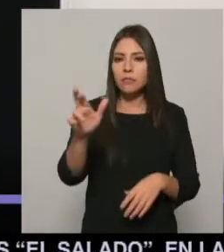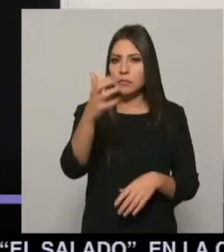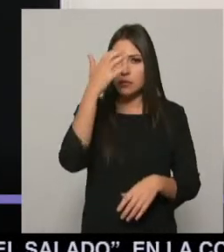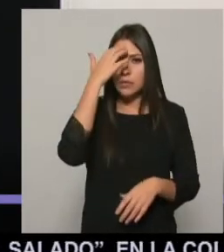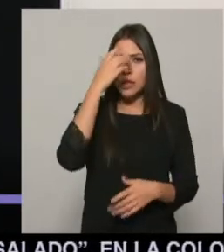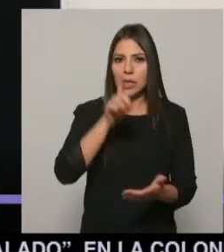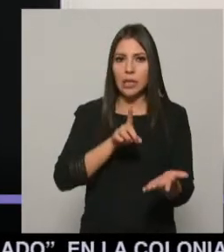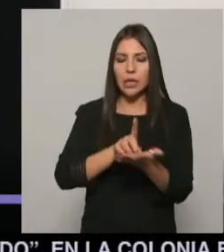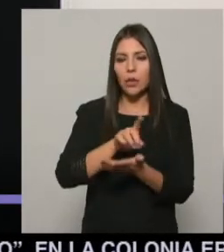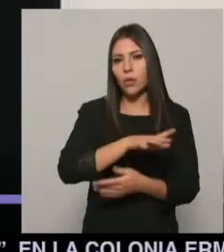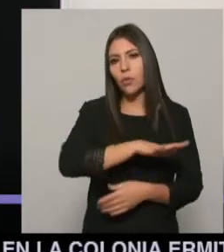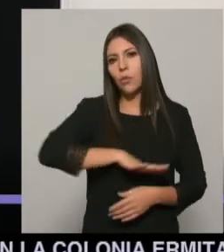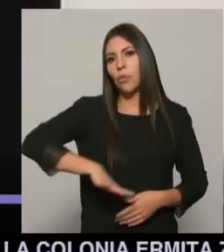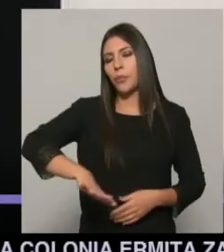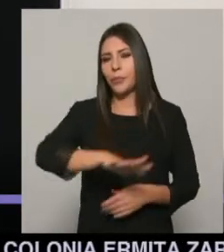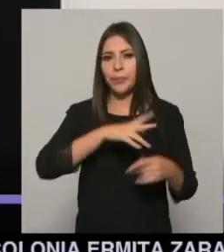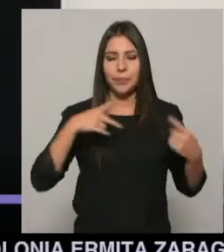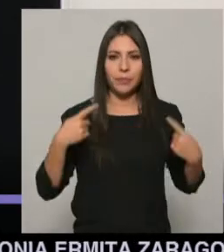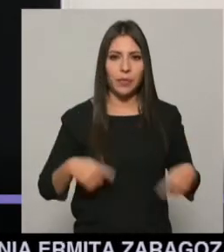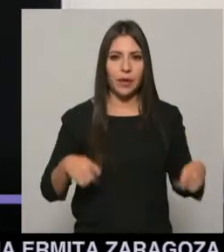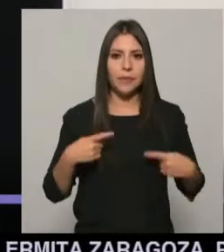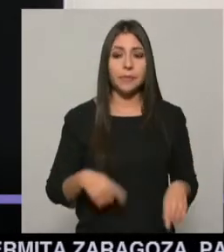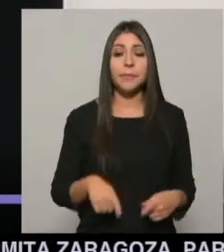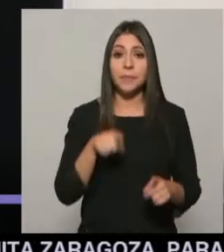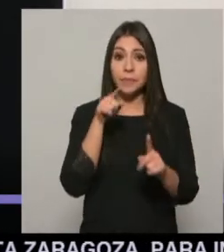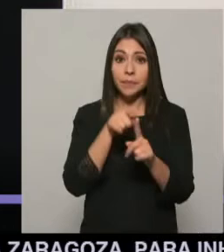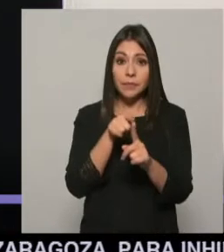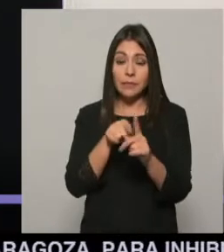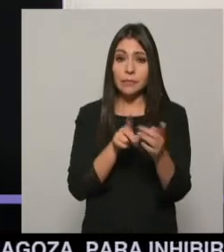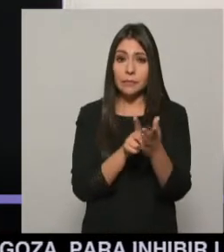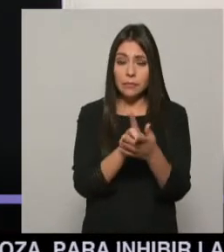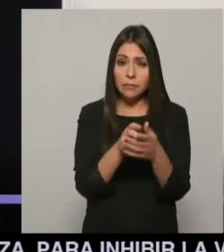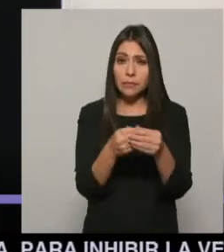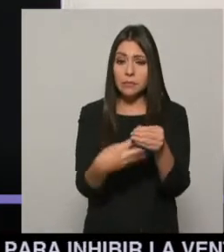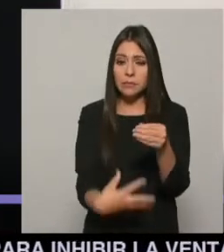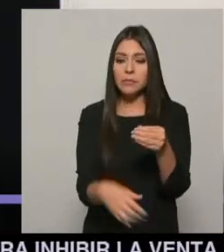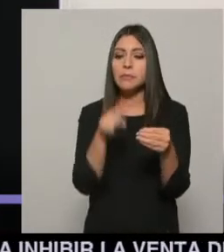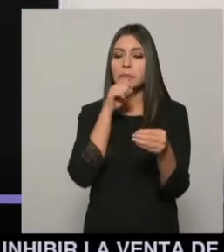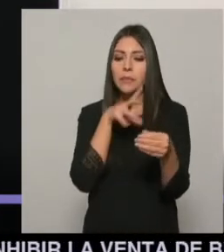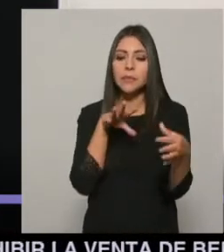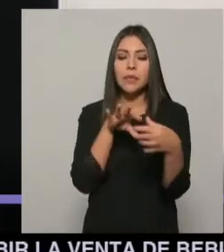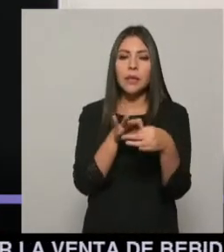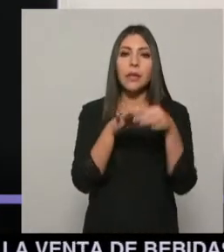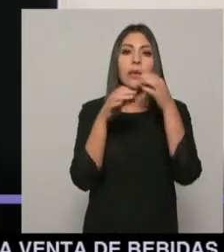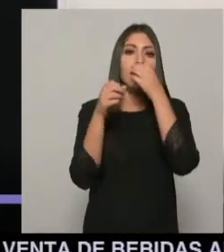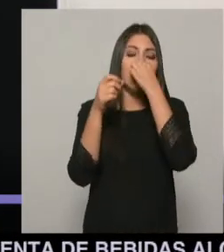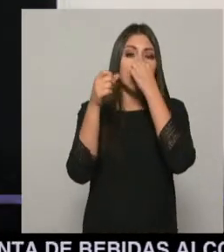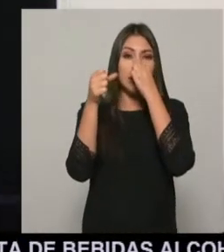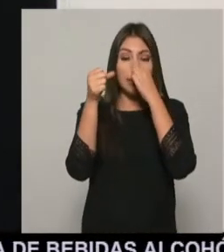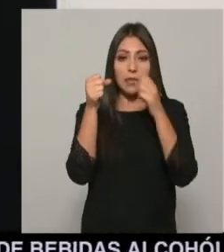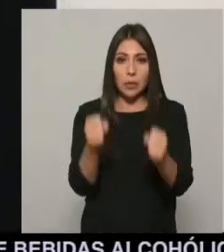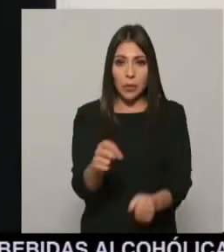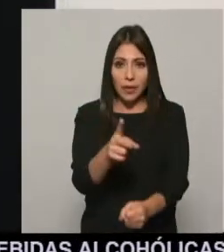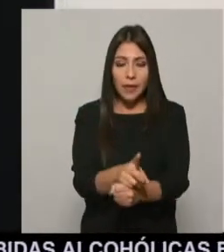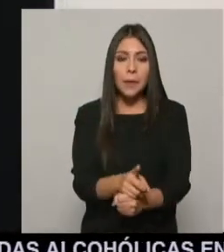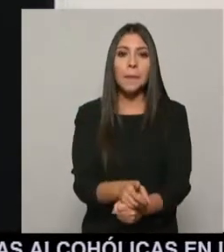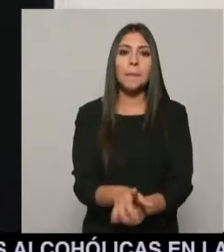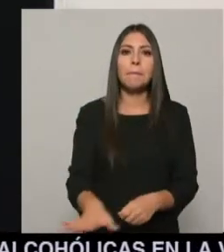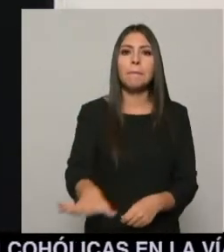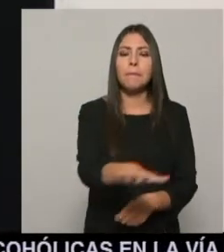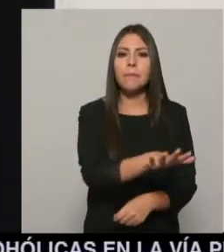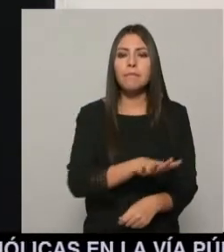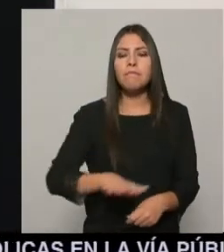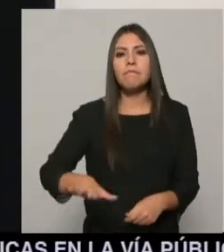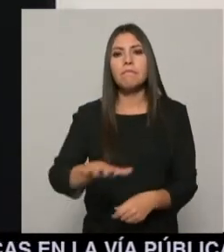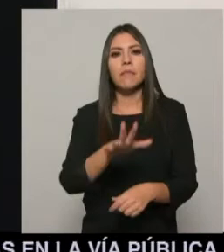debe de dar en un marco de seguridad, en un ambiente sano y libre de violencia. En ese